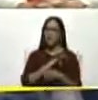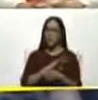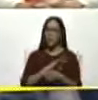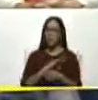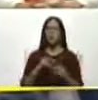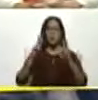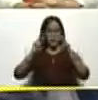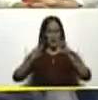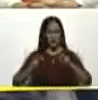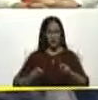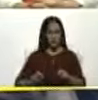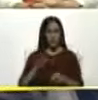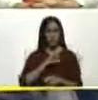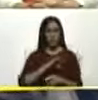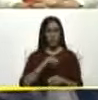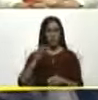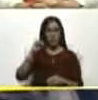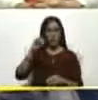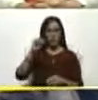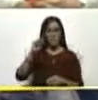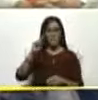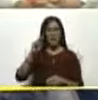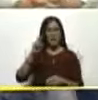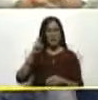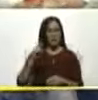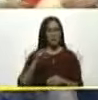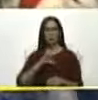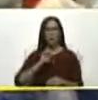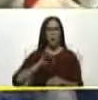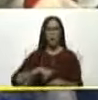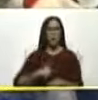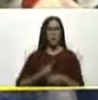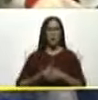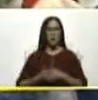fue Marx. O sea,